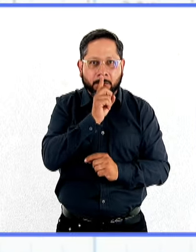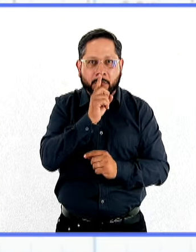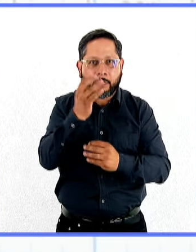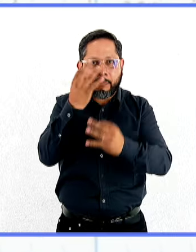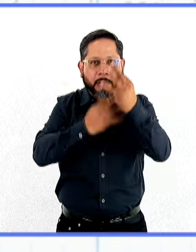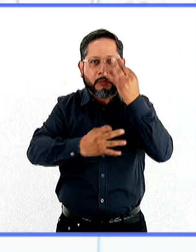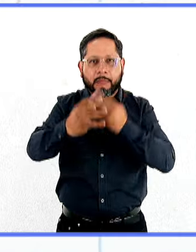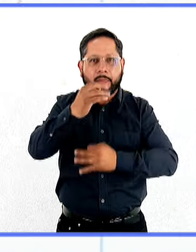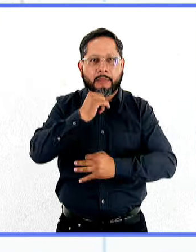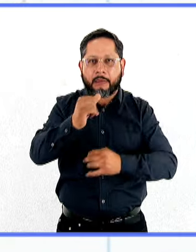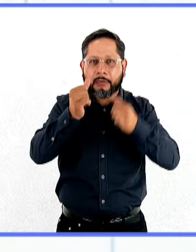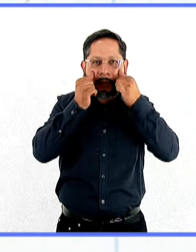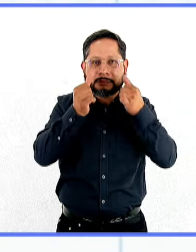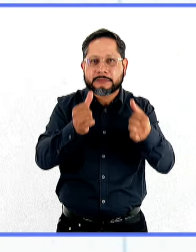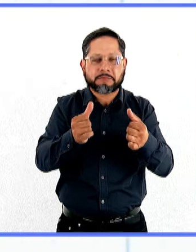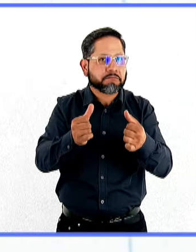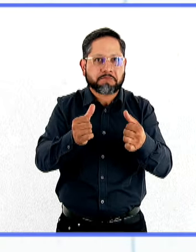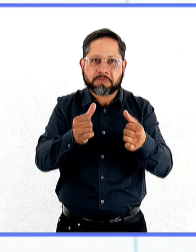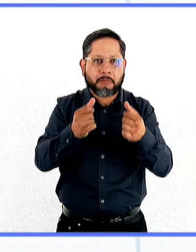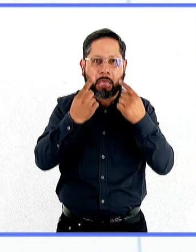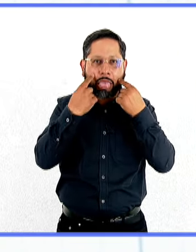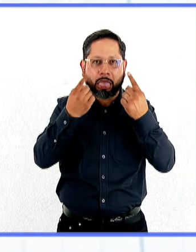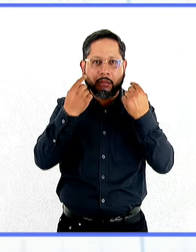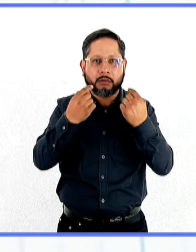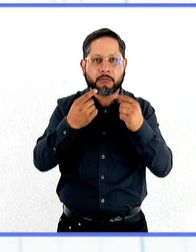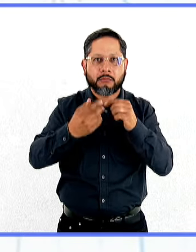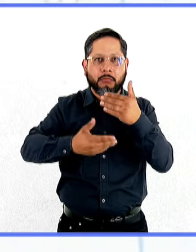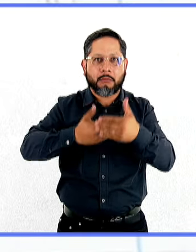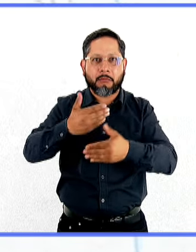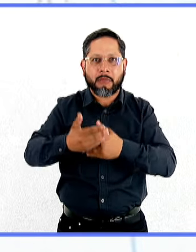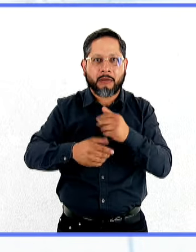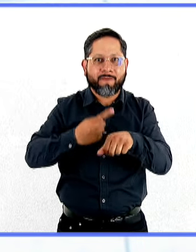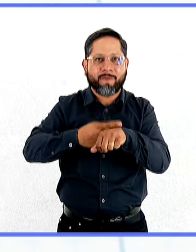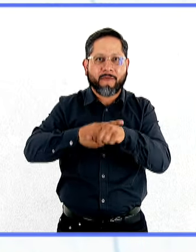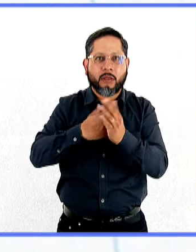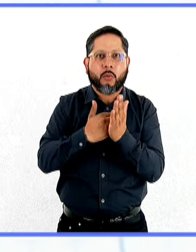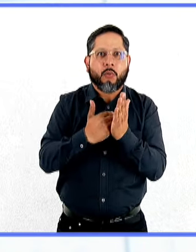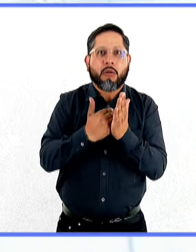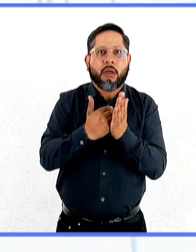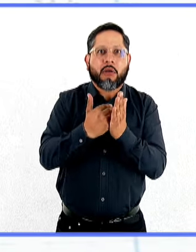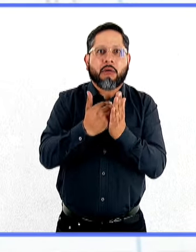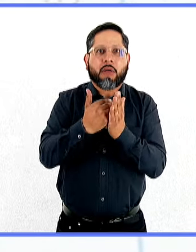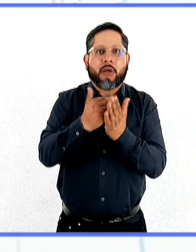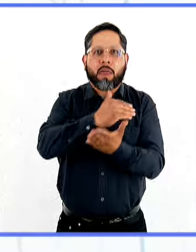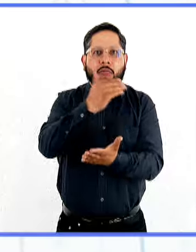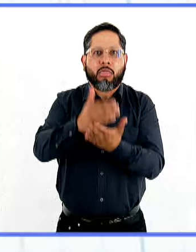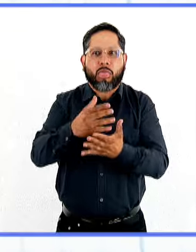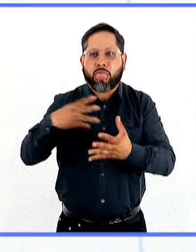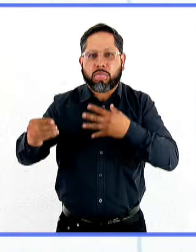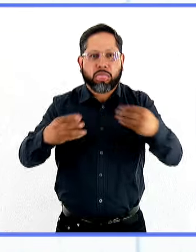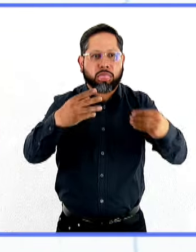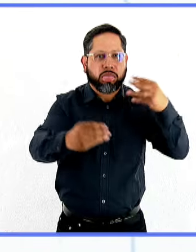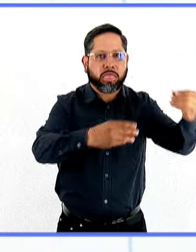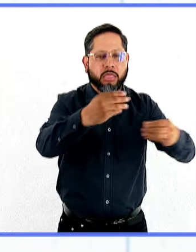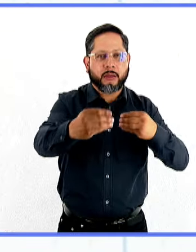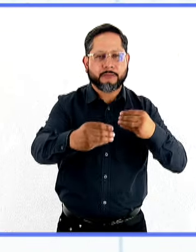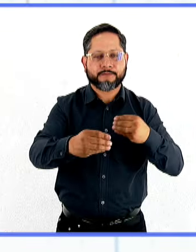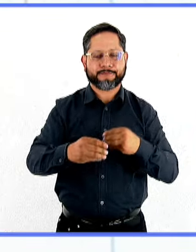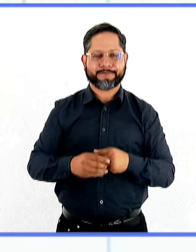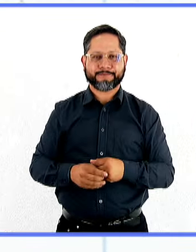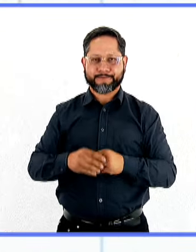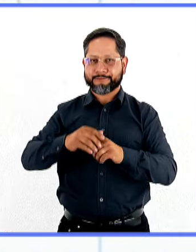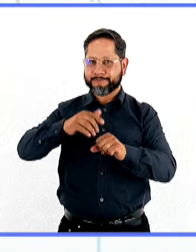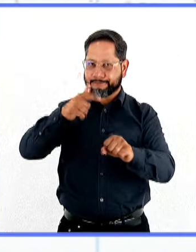no se le pone la atención de vida y Eso provoca que avance la enfermedad que haya más contagios una de las metas de los